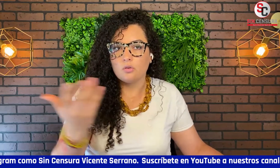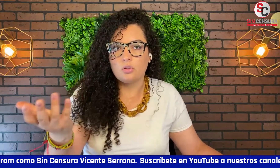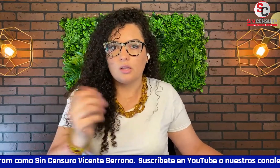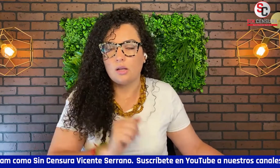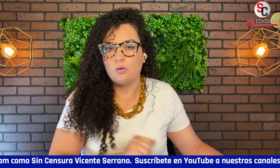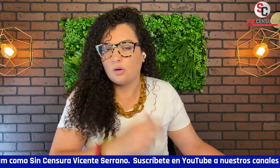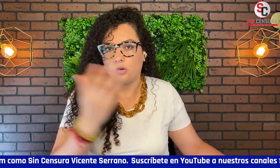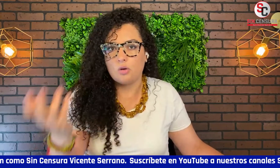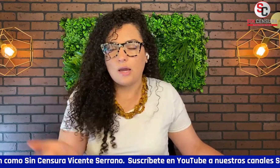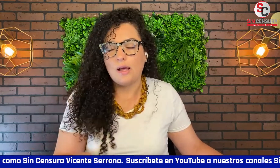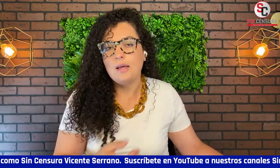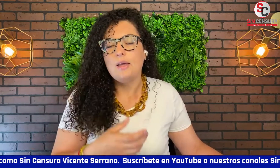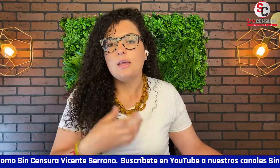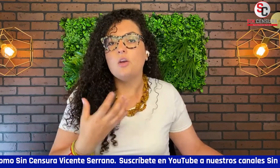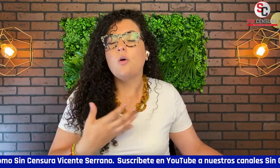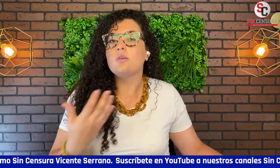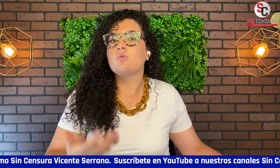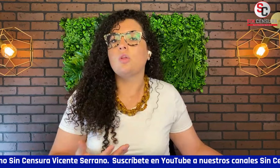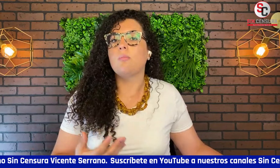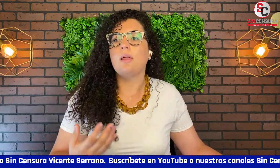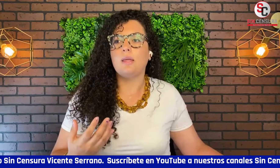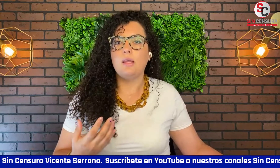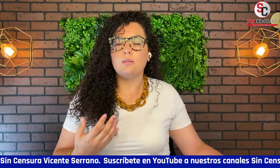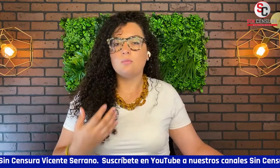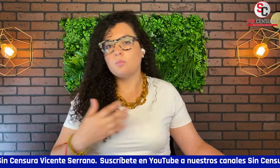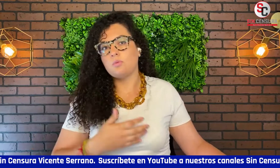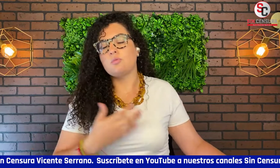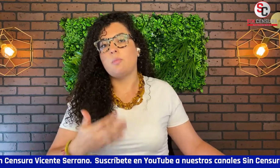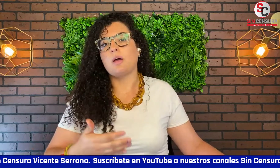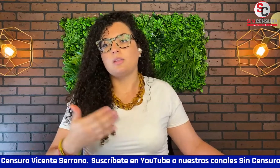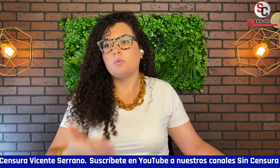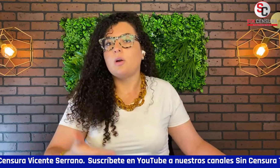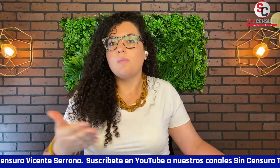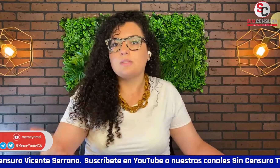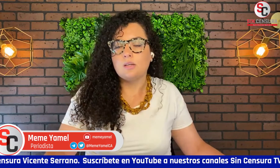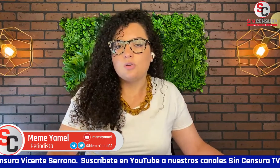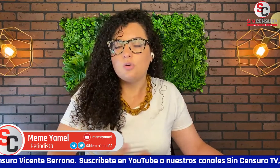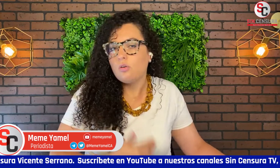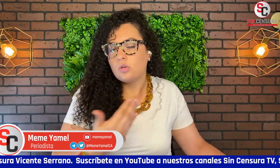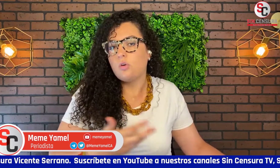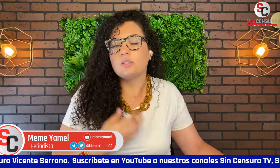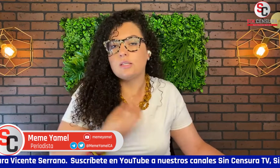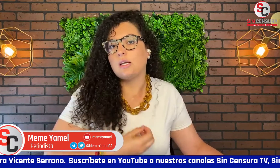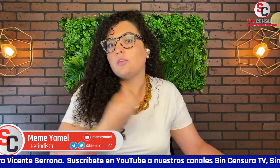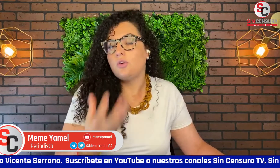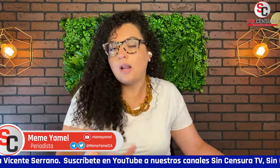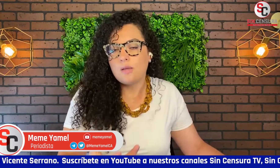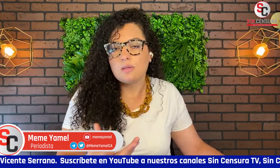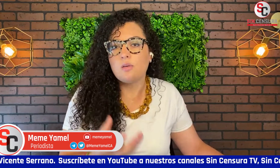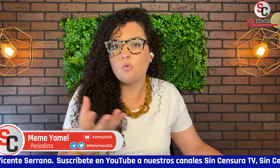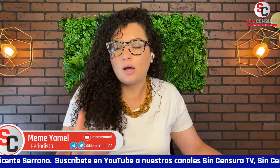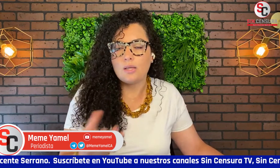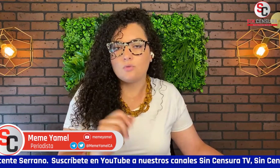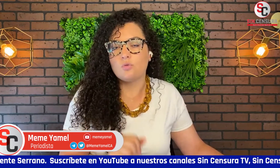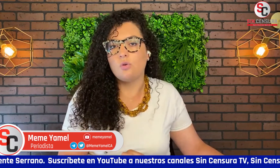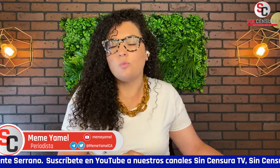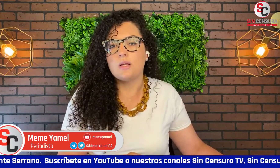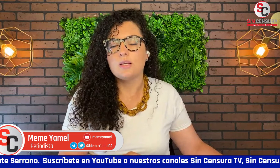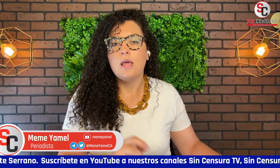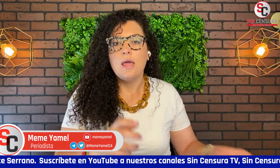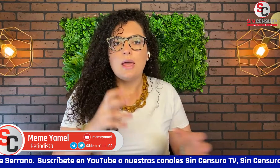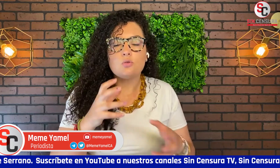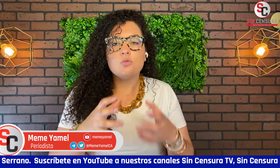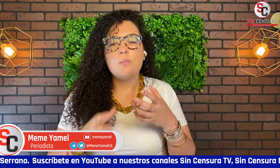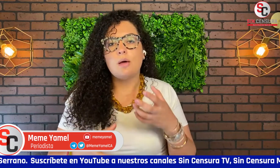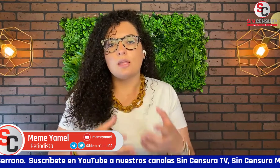foie en contra de lo que yo quiera, y no es un tema de pues vamos a pagarte por una investigación, no, sino que están sacando nada más el foie en sus